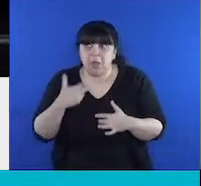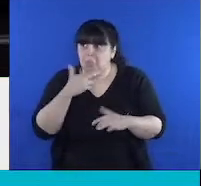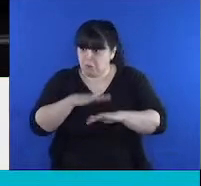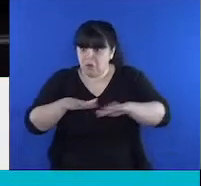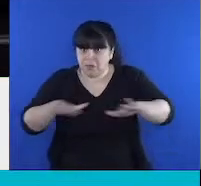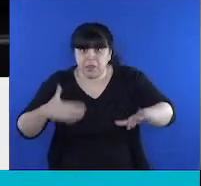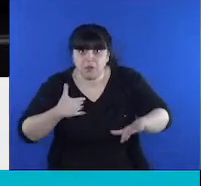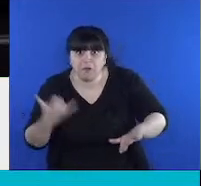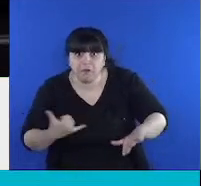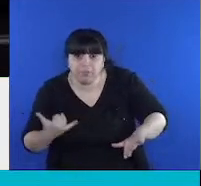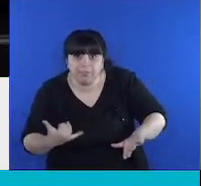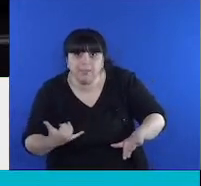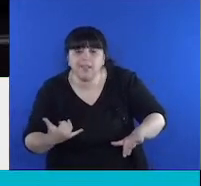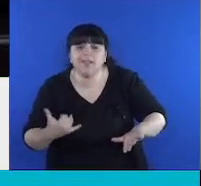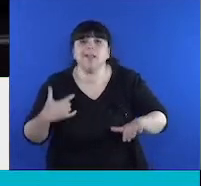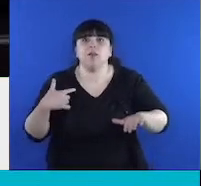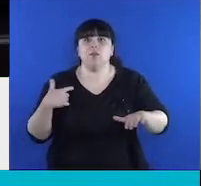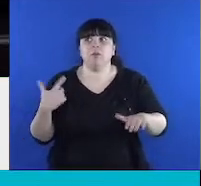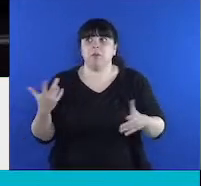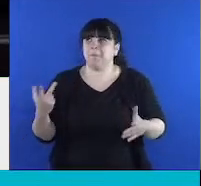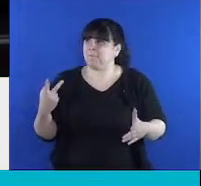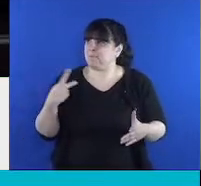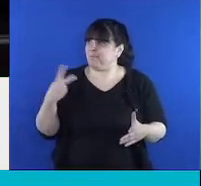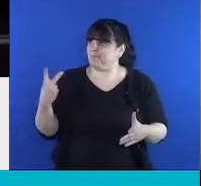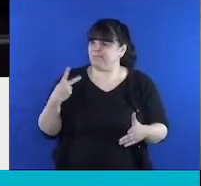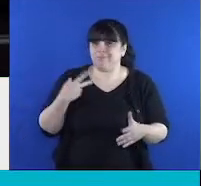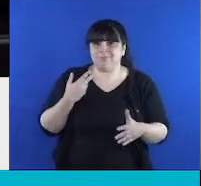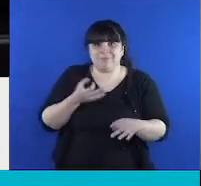hemos educado con el mayor amor,